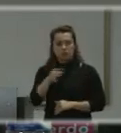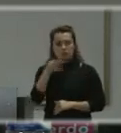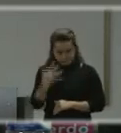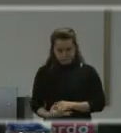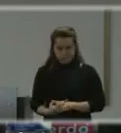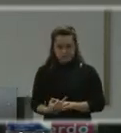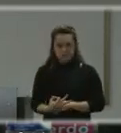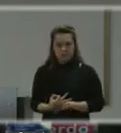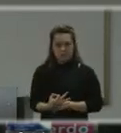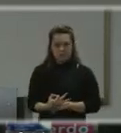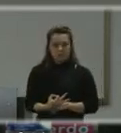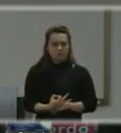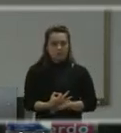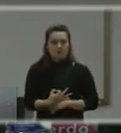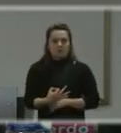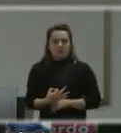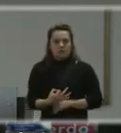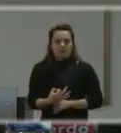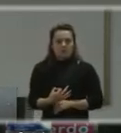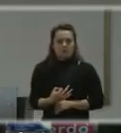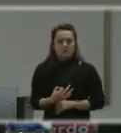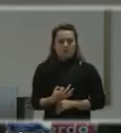procedimientos de esterilización